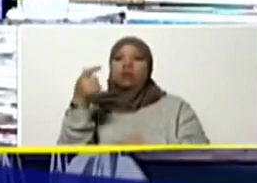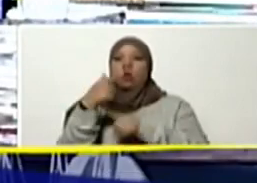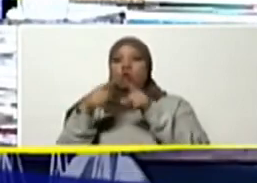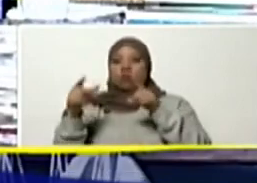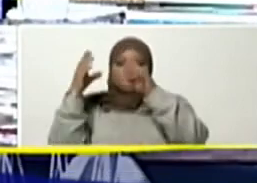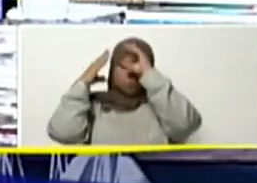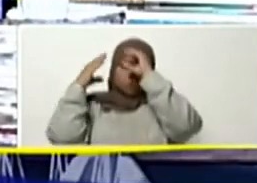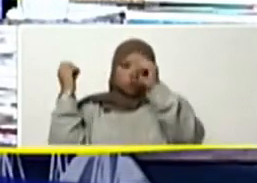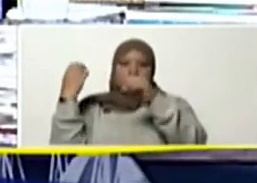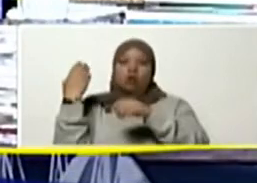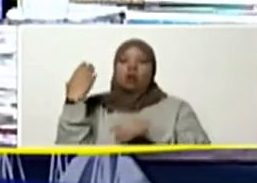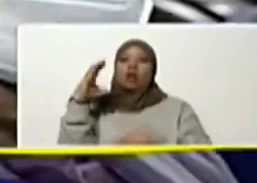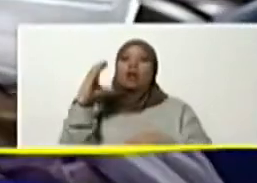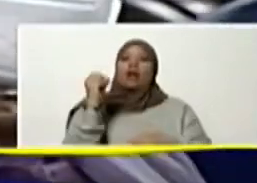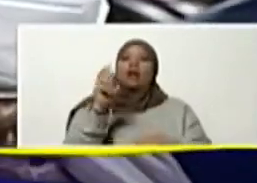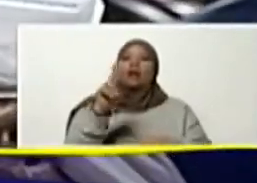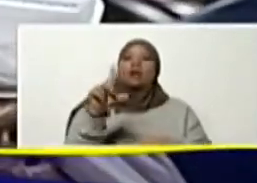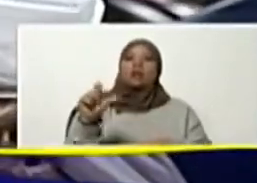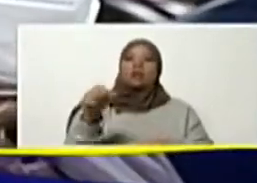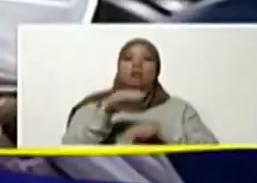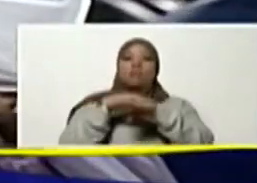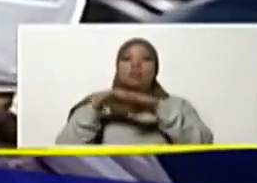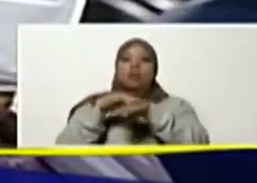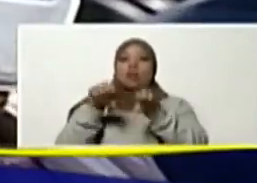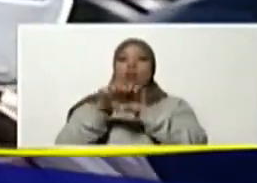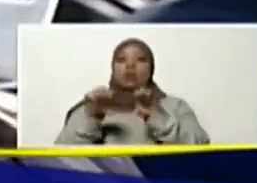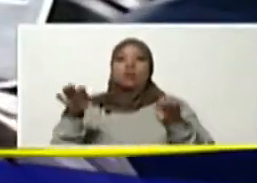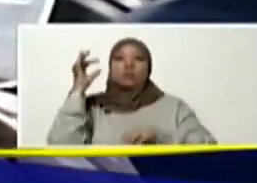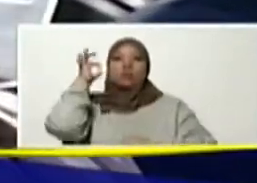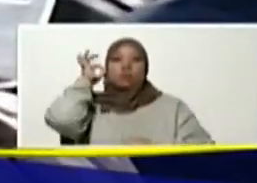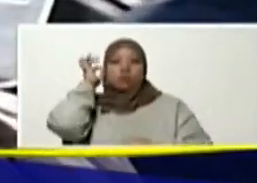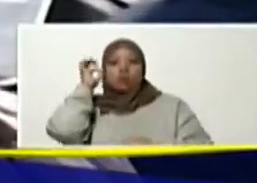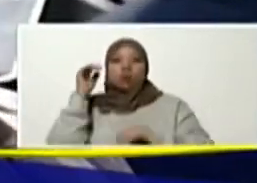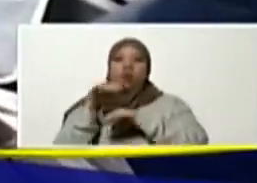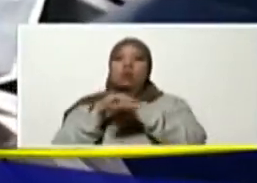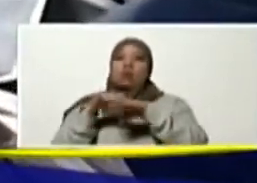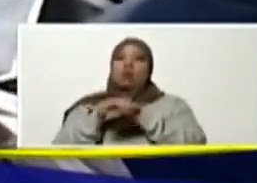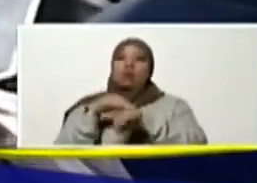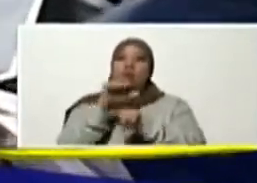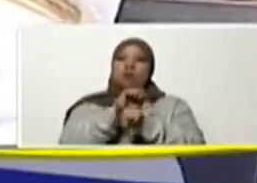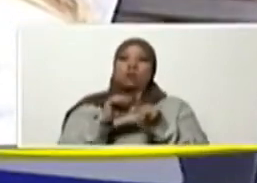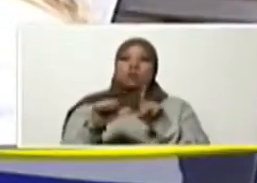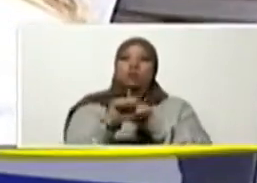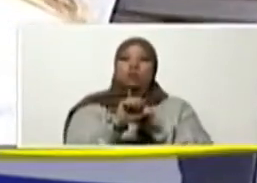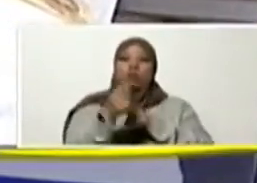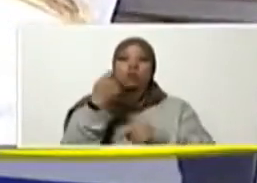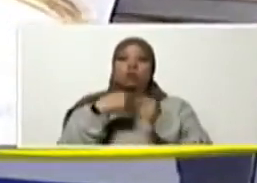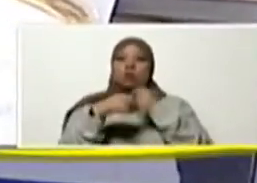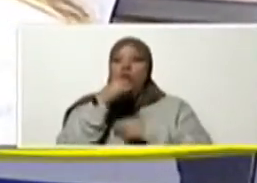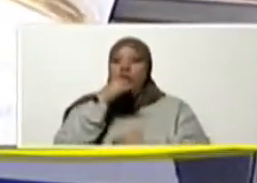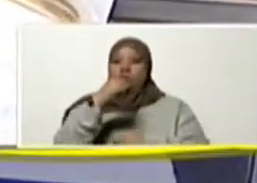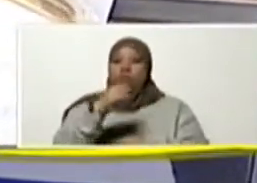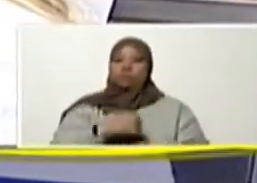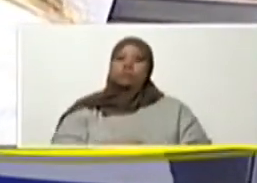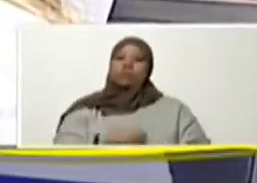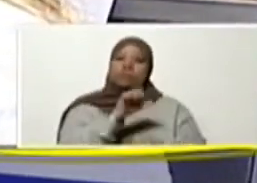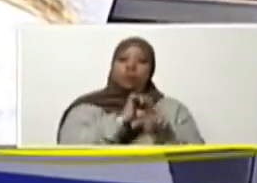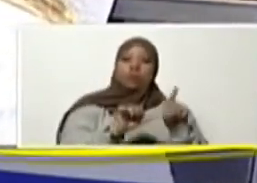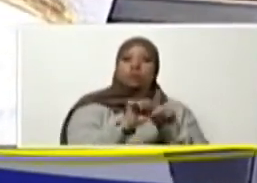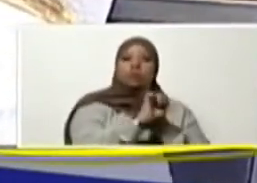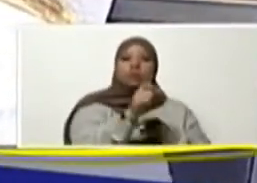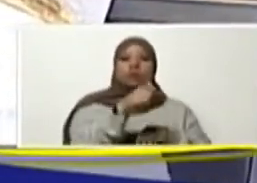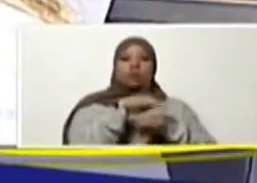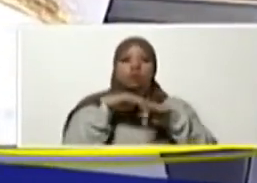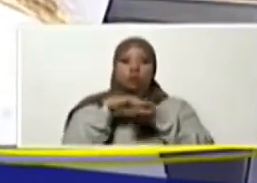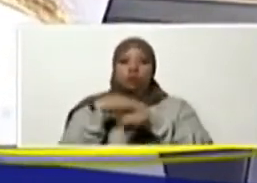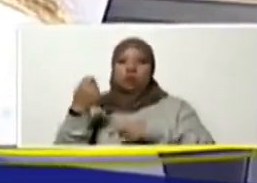a la ministra de Educación Yelitze Santaella, al ministro de Ecosocialismo Josué Lorca Vega, a la